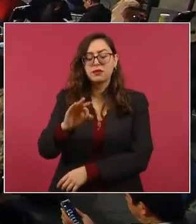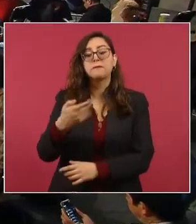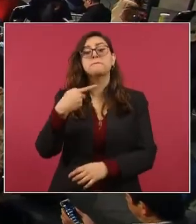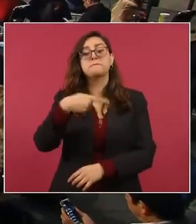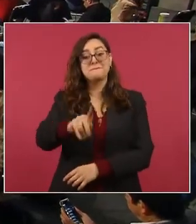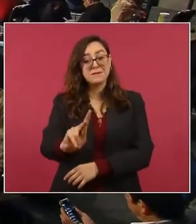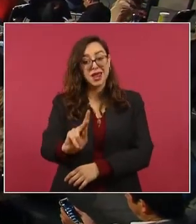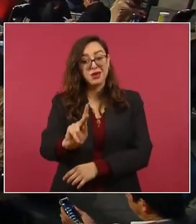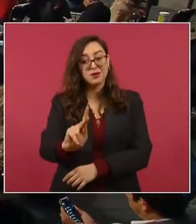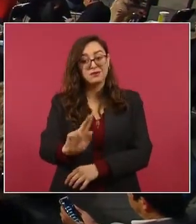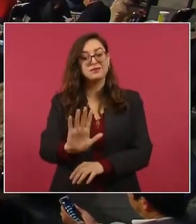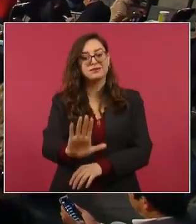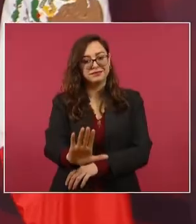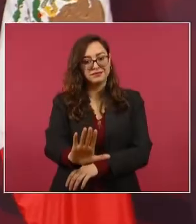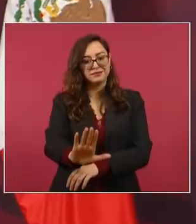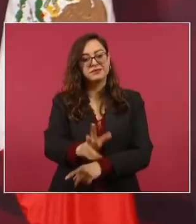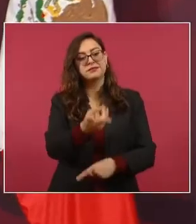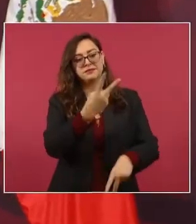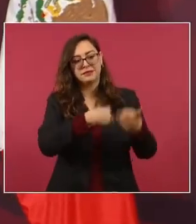cuánto se ayuda,